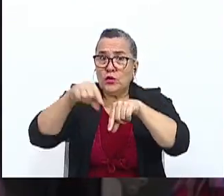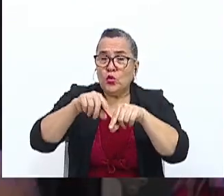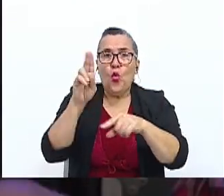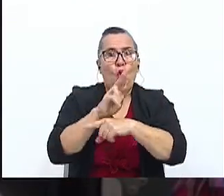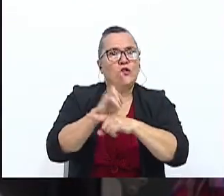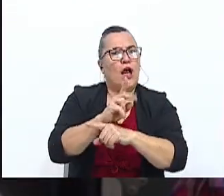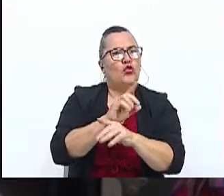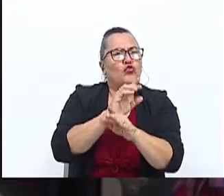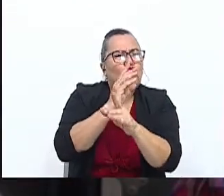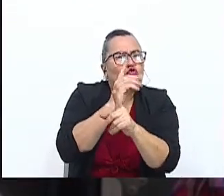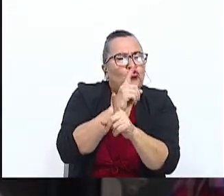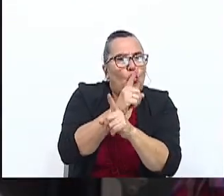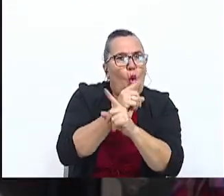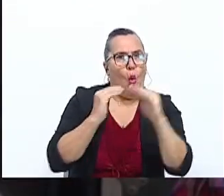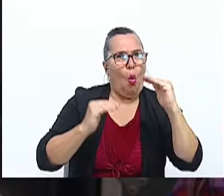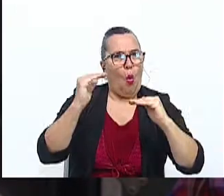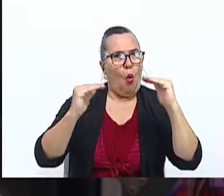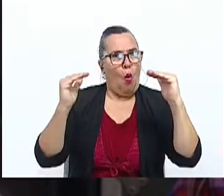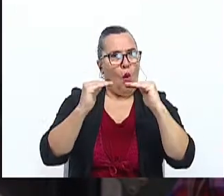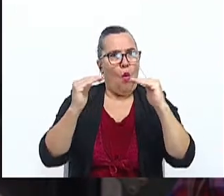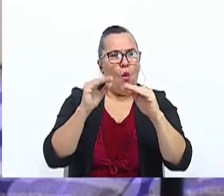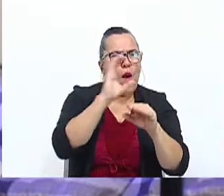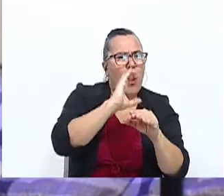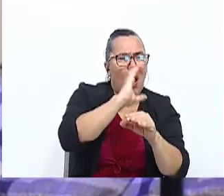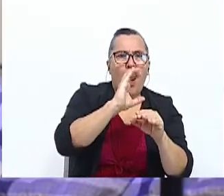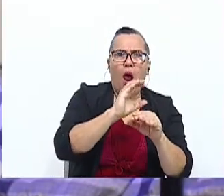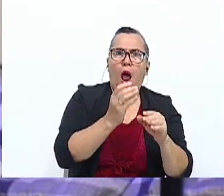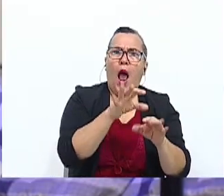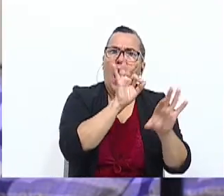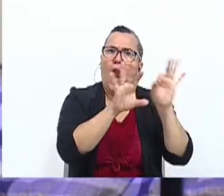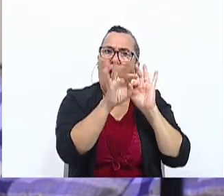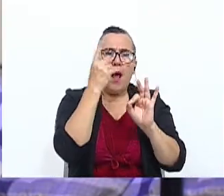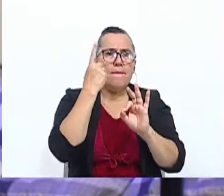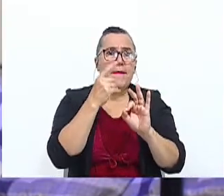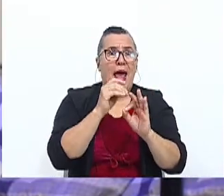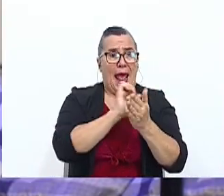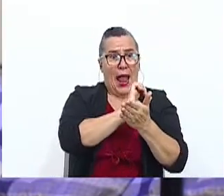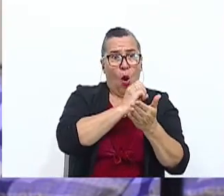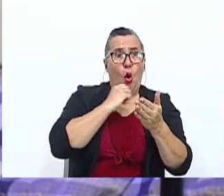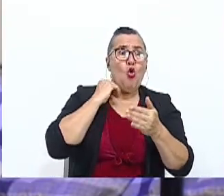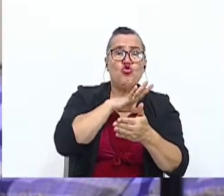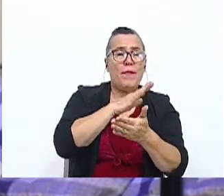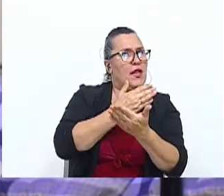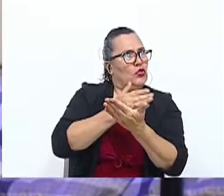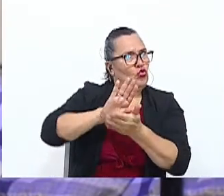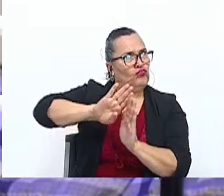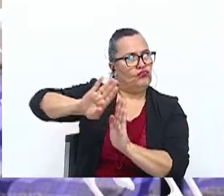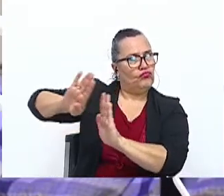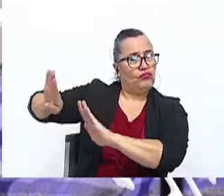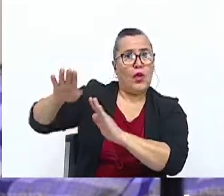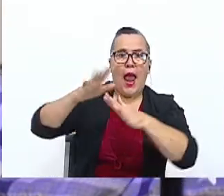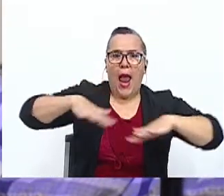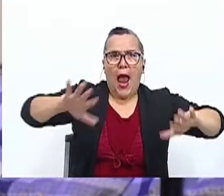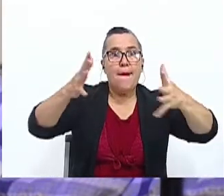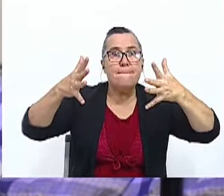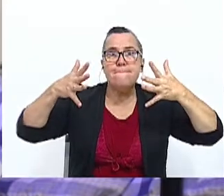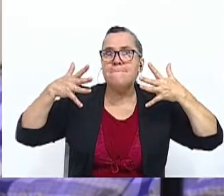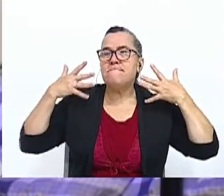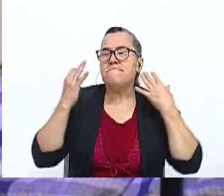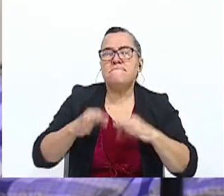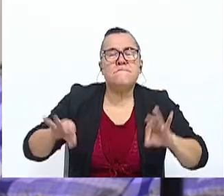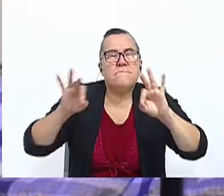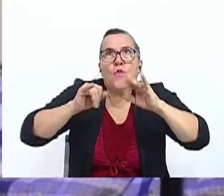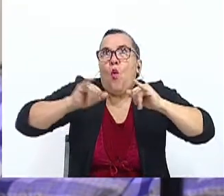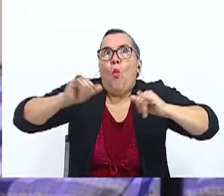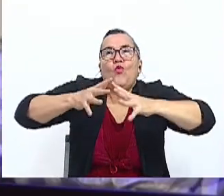Debemos buscar fuentes alternativas para evitar la contaminación, porque el medio ambiente es lo más importante que tenemos. Es como nuestra